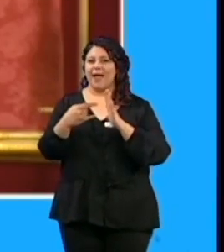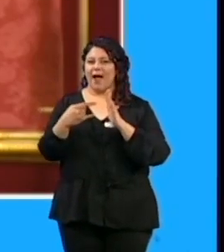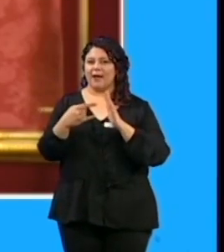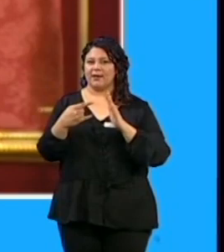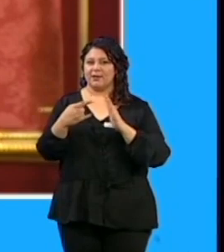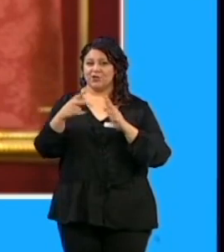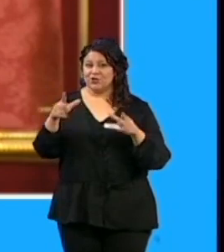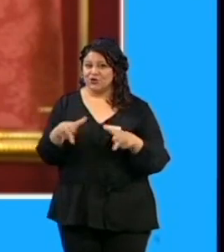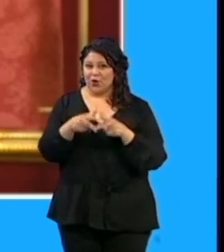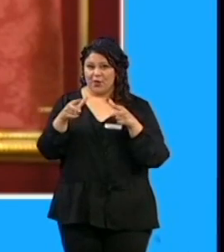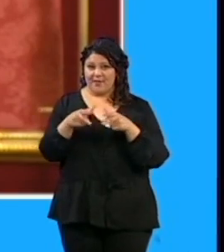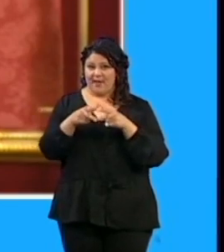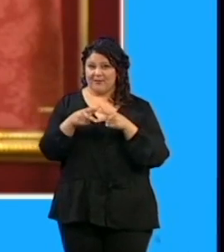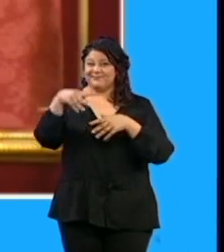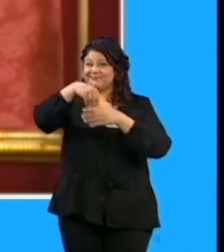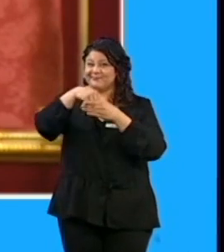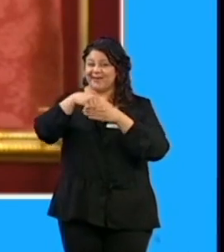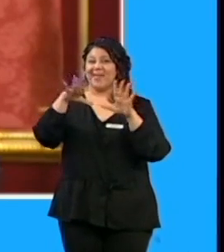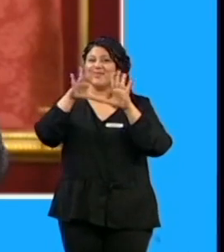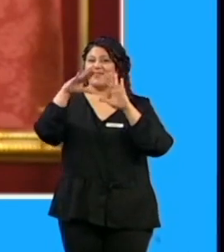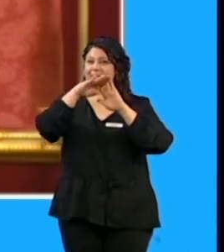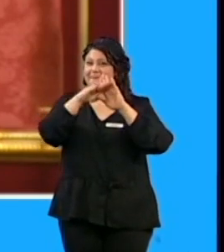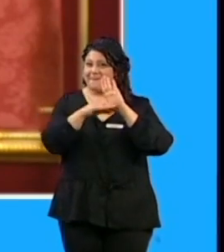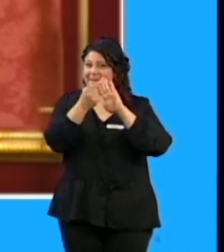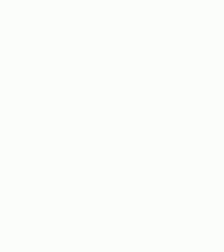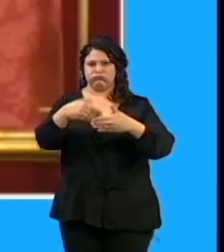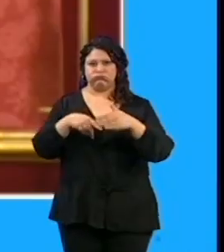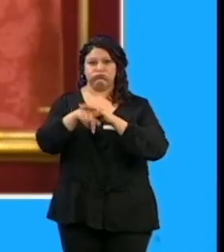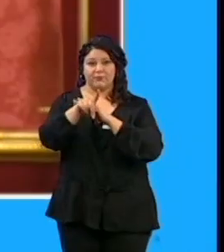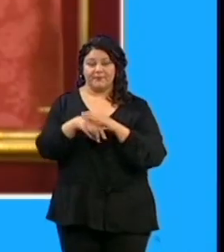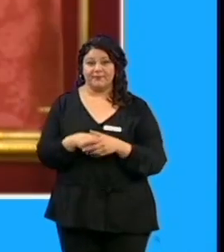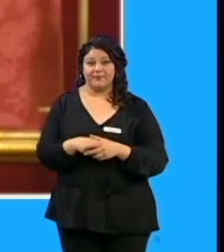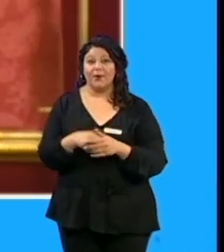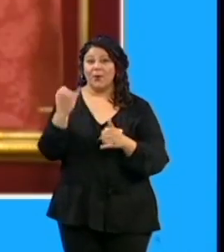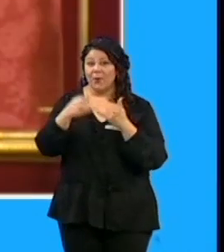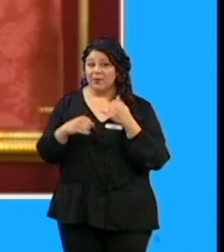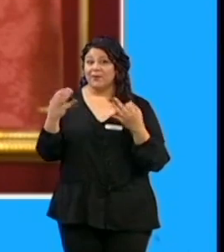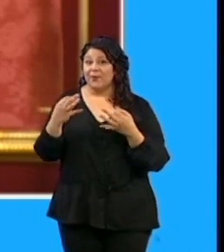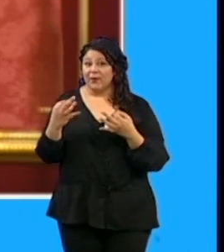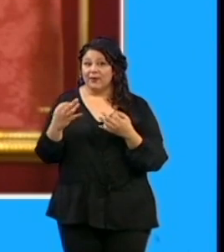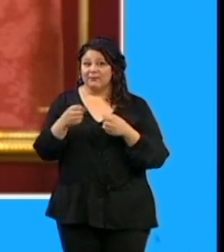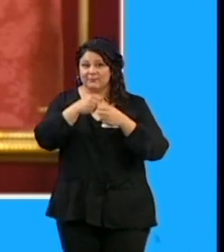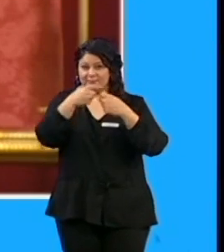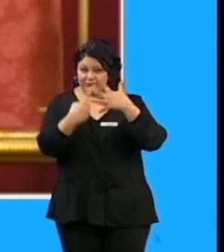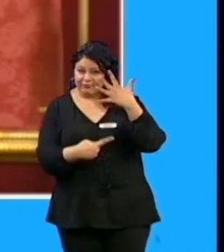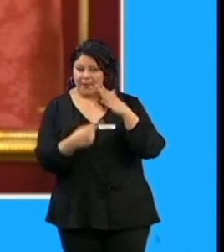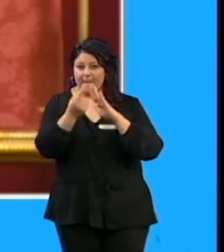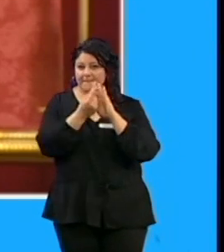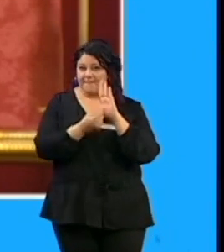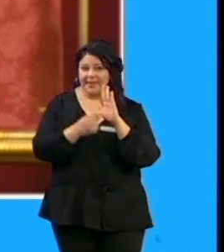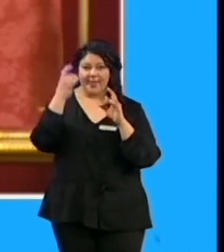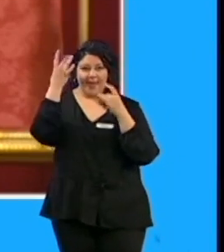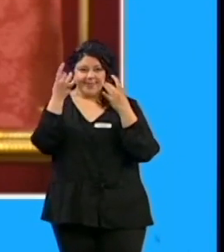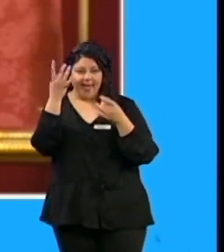que pretende con un paquete de 10 medidas realizables con el presupuesto actual. Aquí tienen nuestra batería de medidas, de ideas,